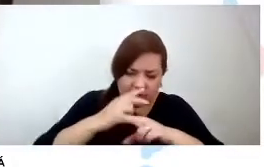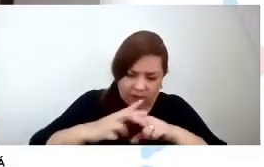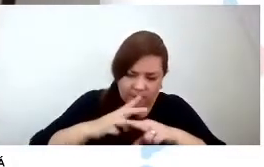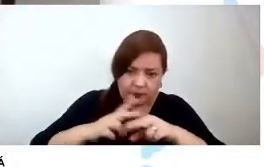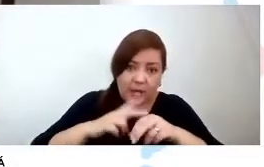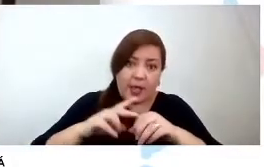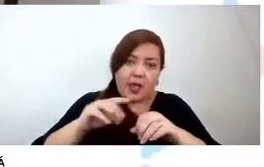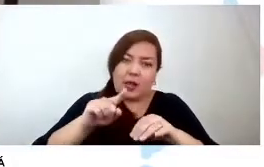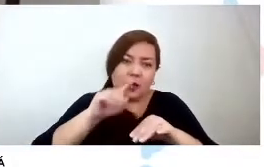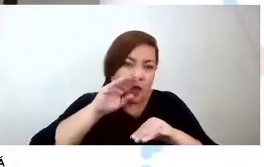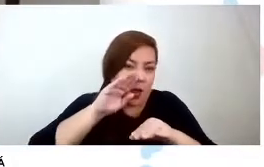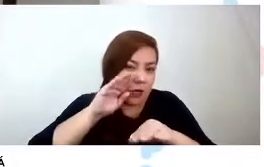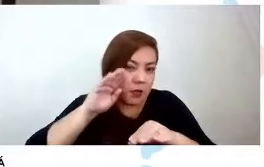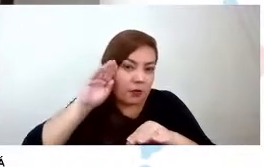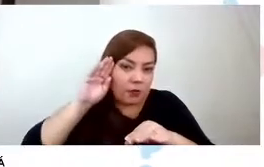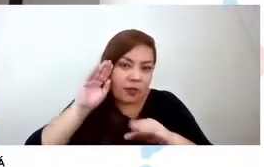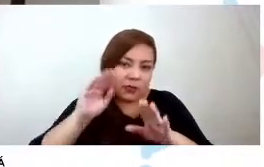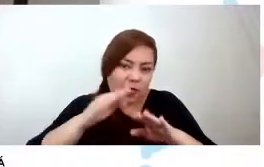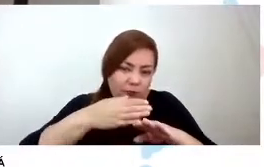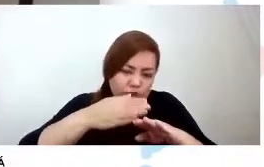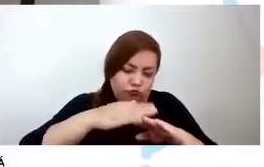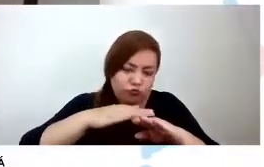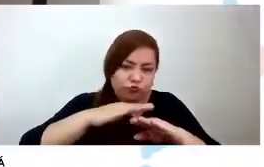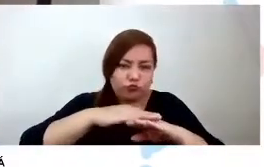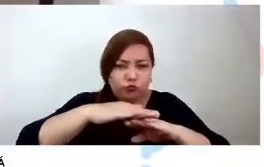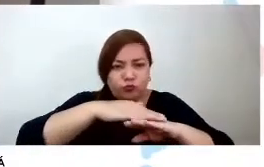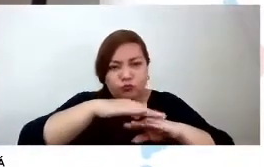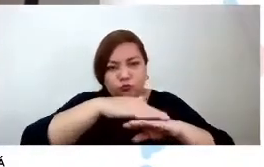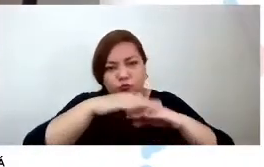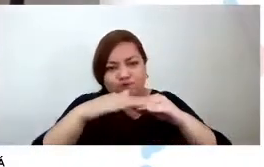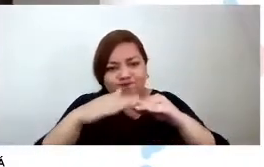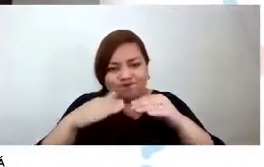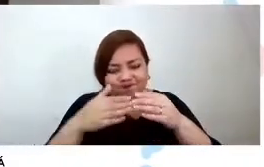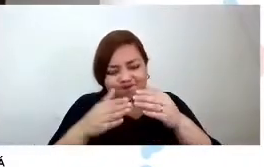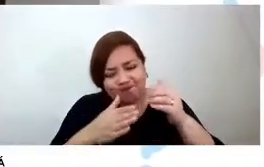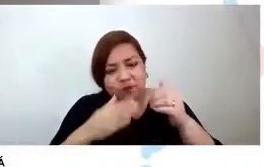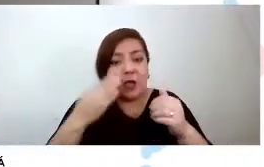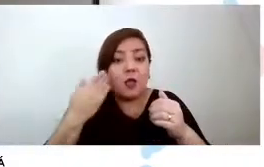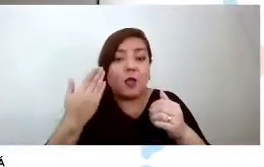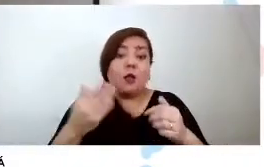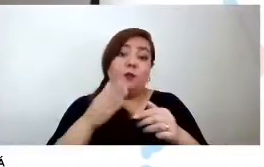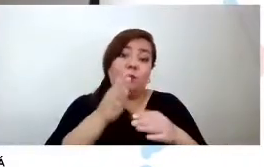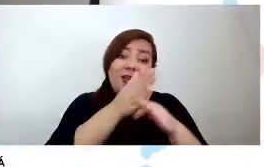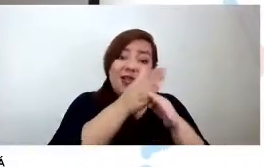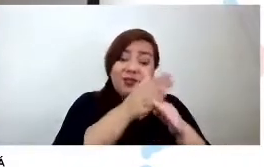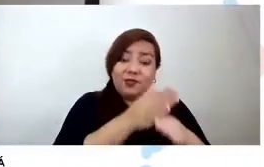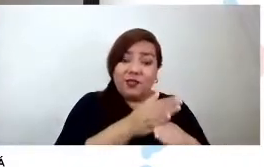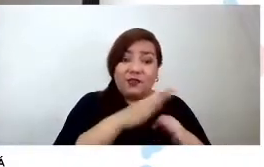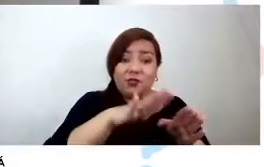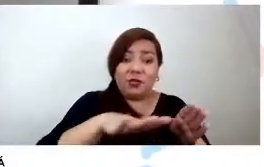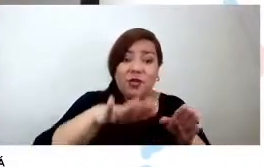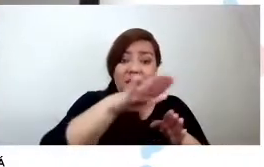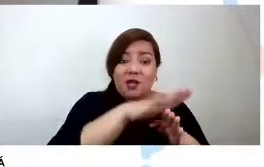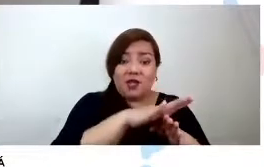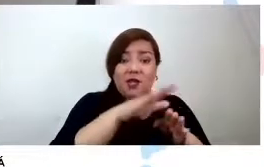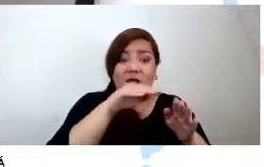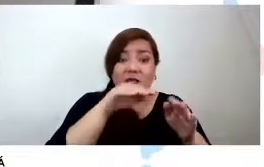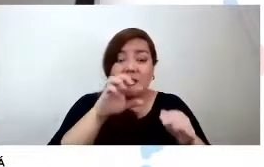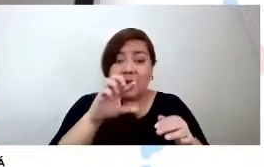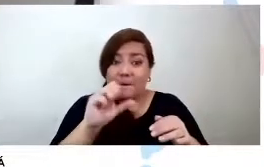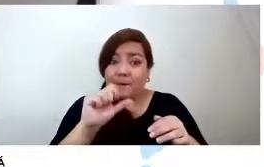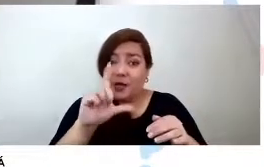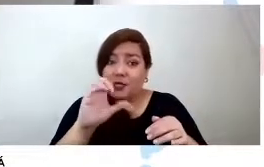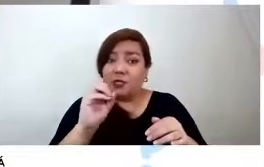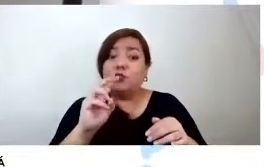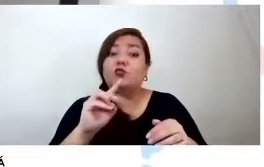en la limpieza del material, porque la conservación en el área de la paleontología es